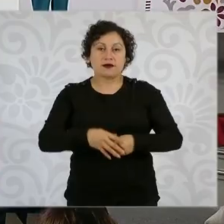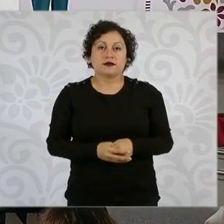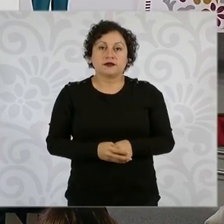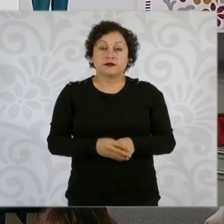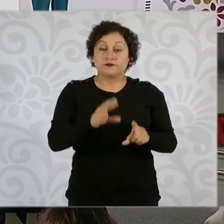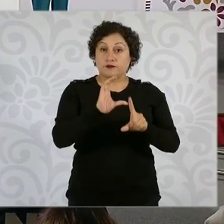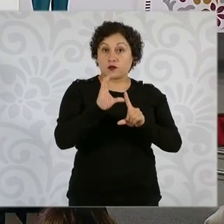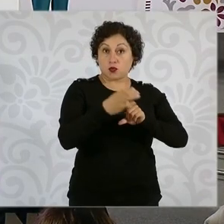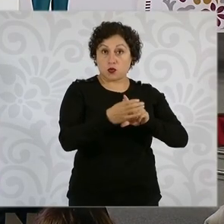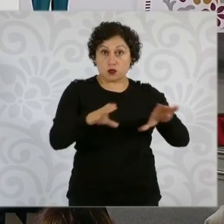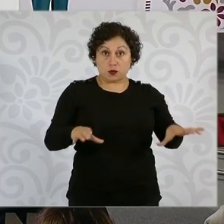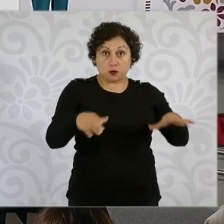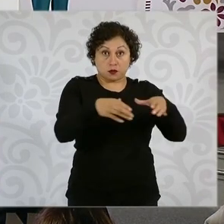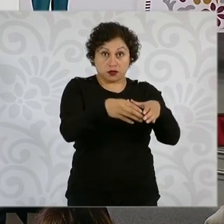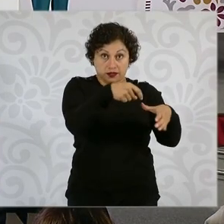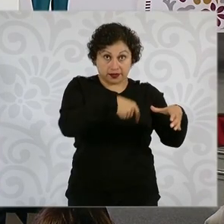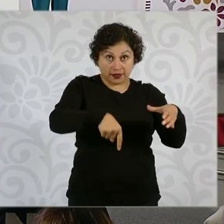comités